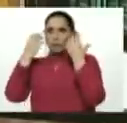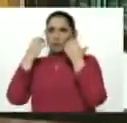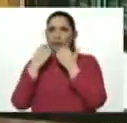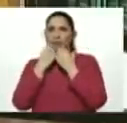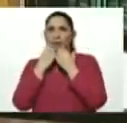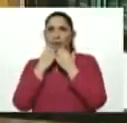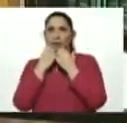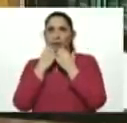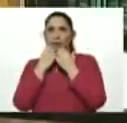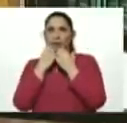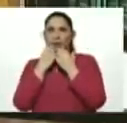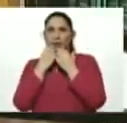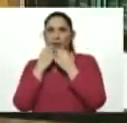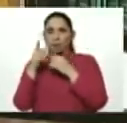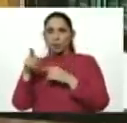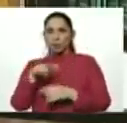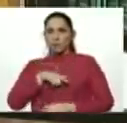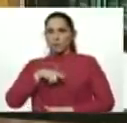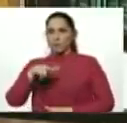Por allá estuvo Escalona